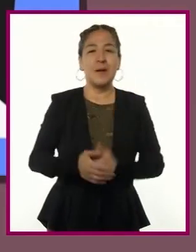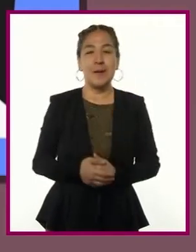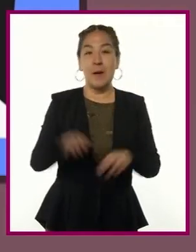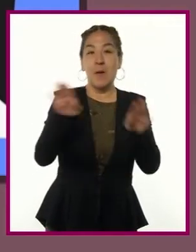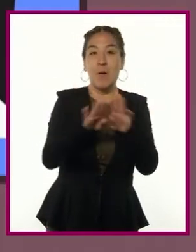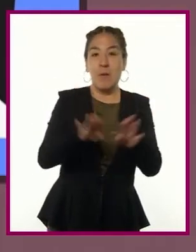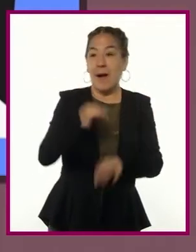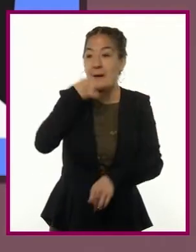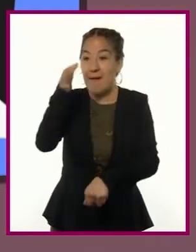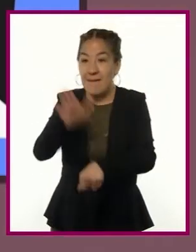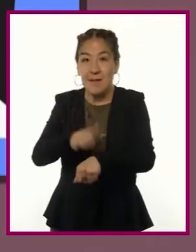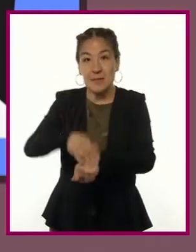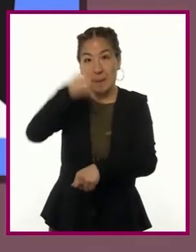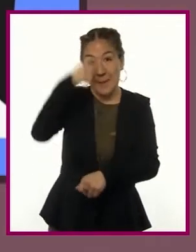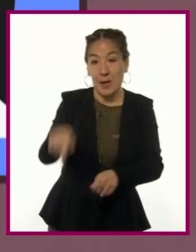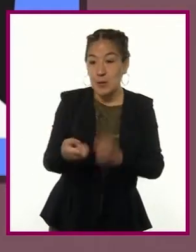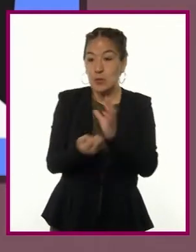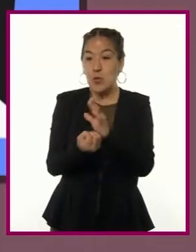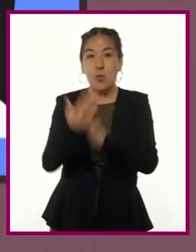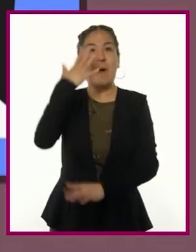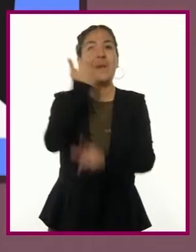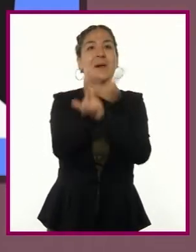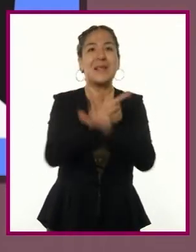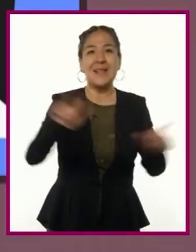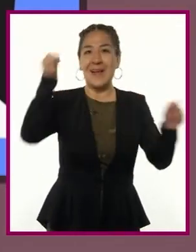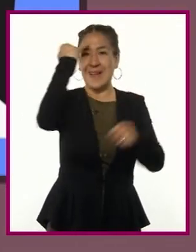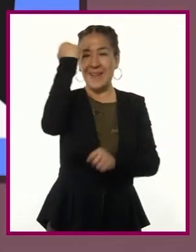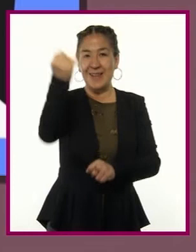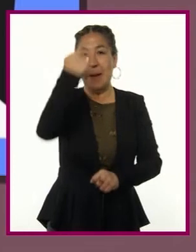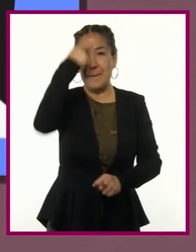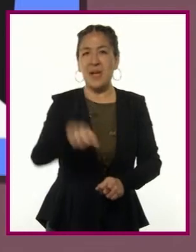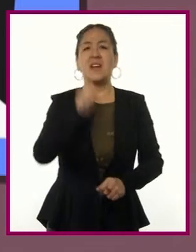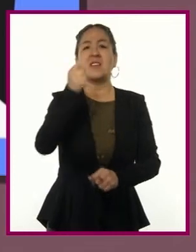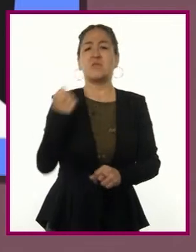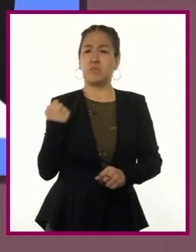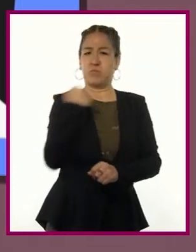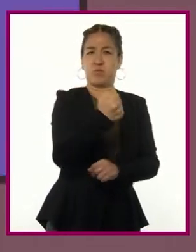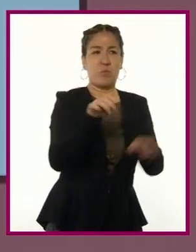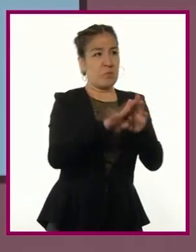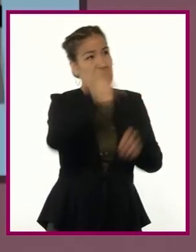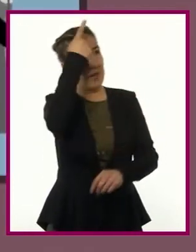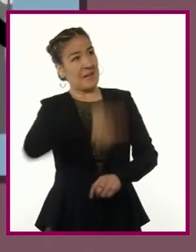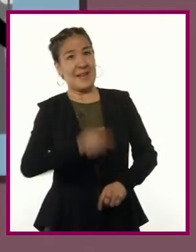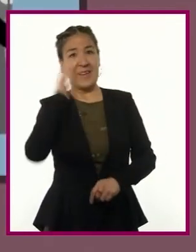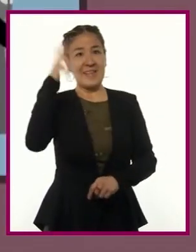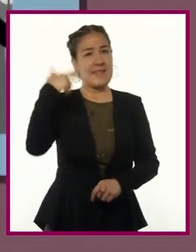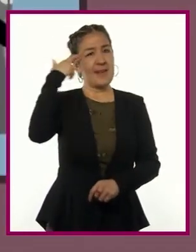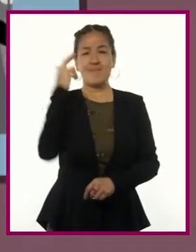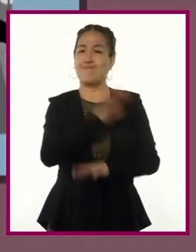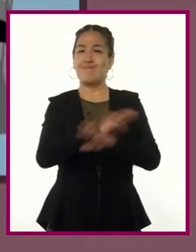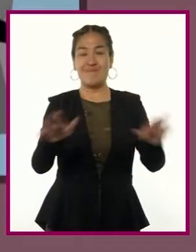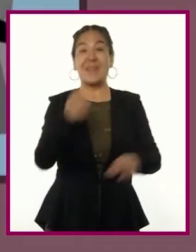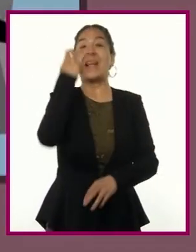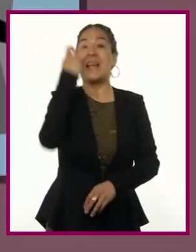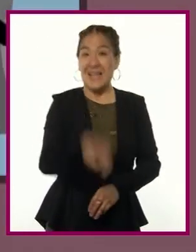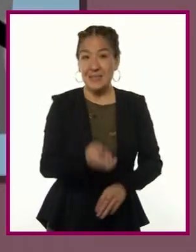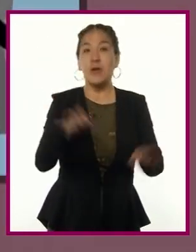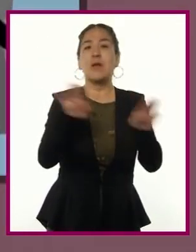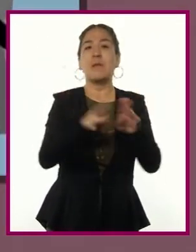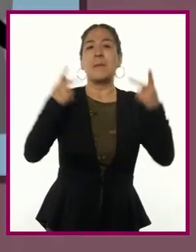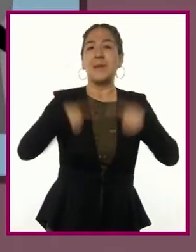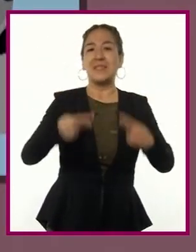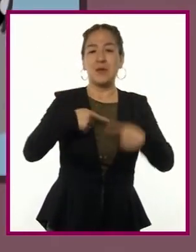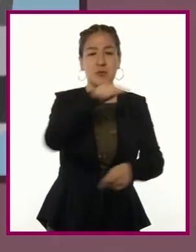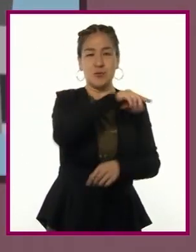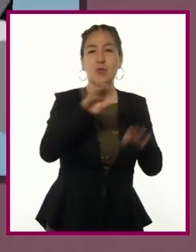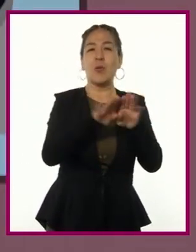ideas que estaban a favor de las nuevas ideas liberales y se oponían al régimen monárquico. Por lo cual, los representantes del